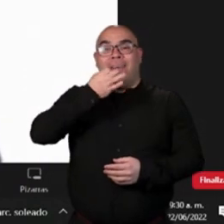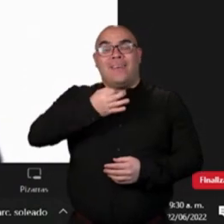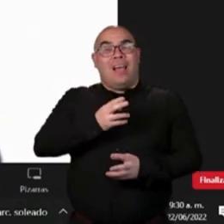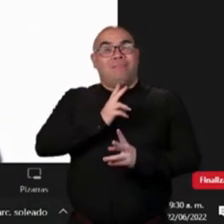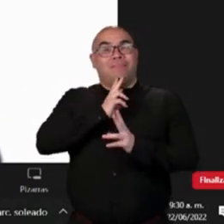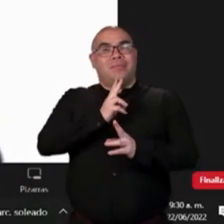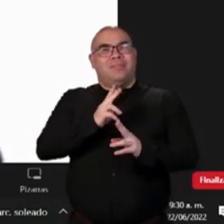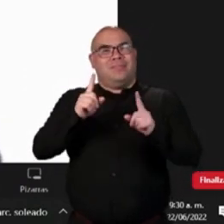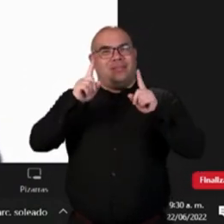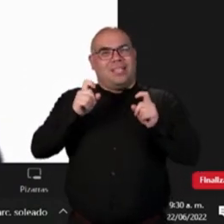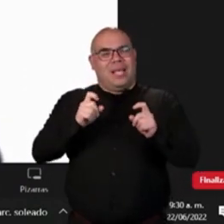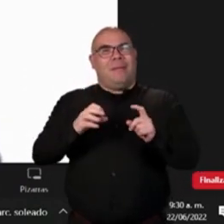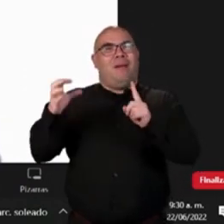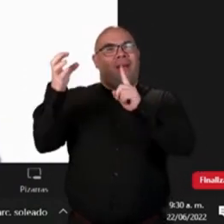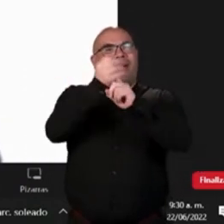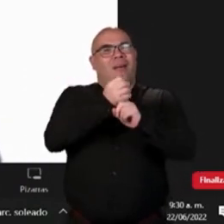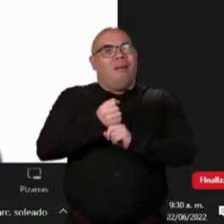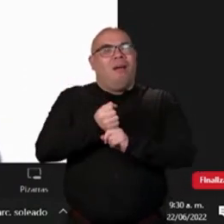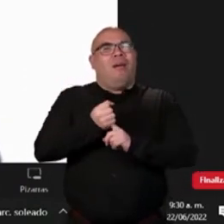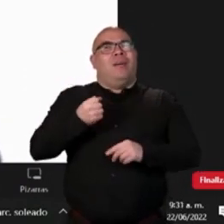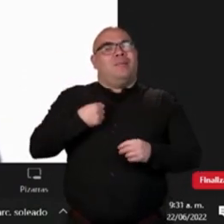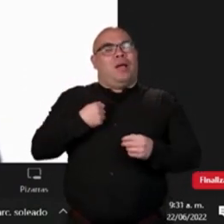de lograr interpretar.